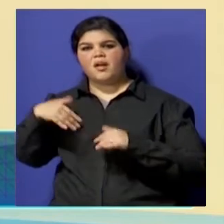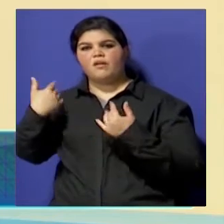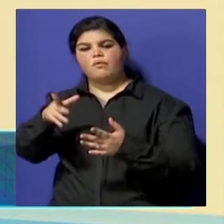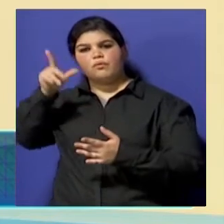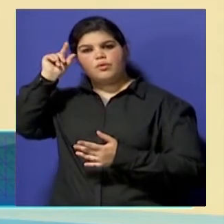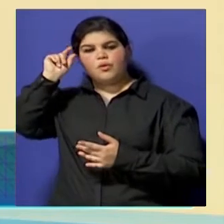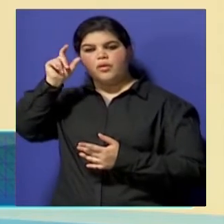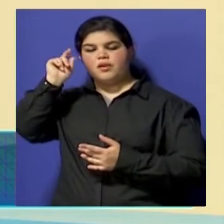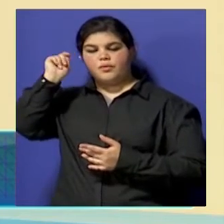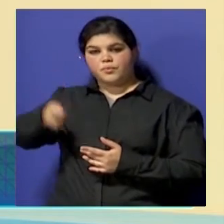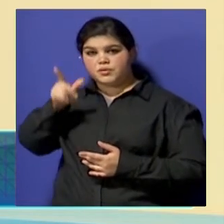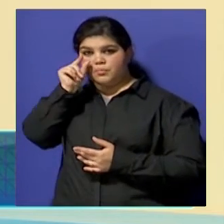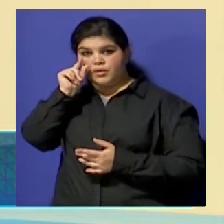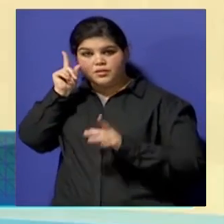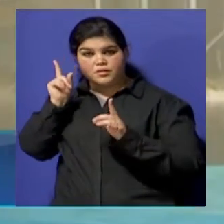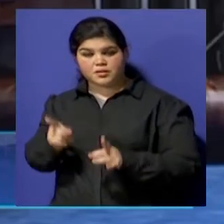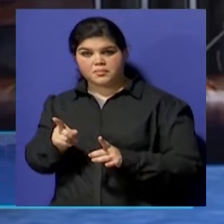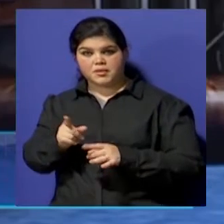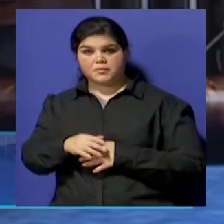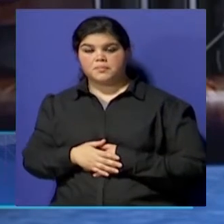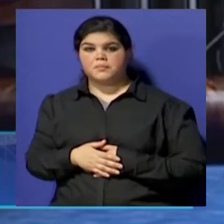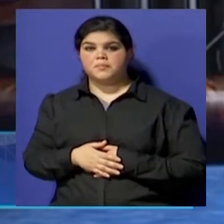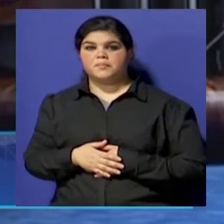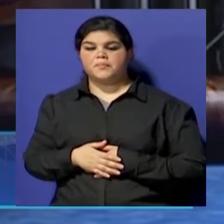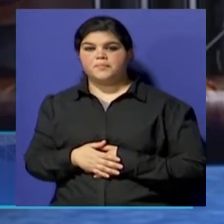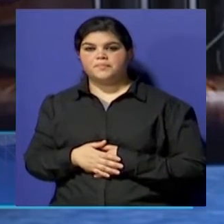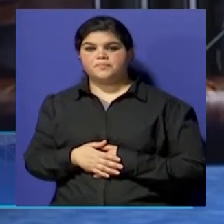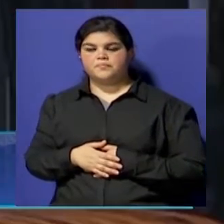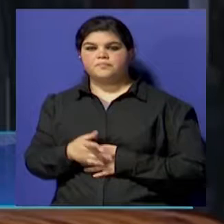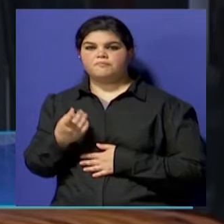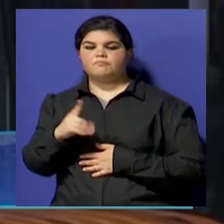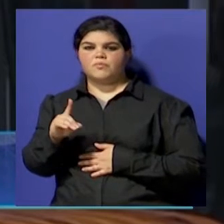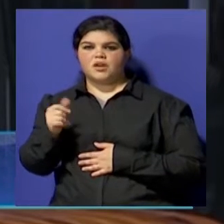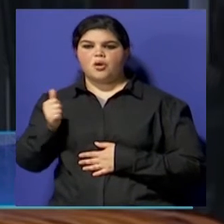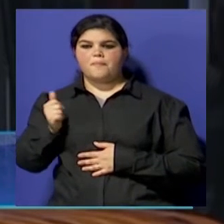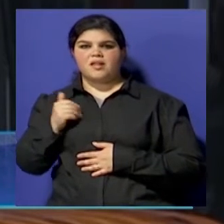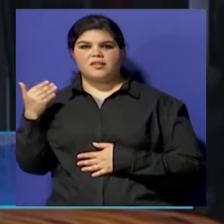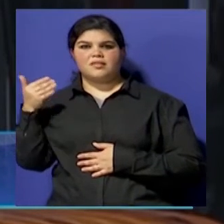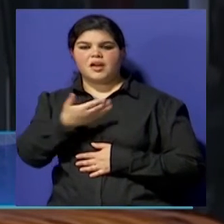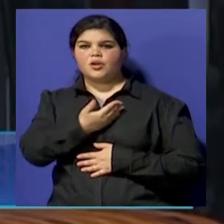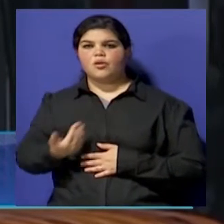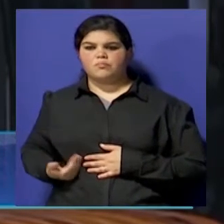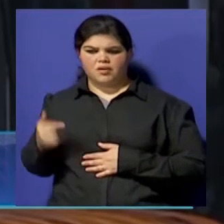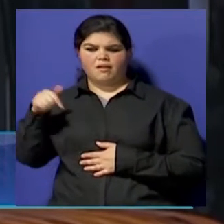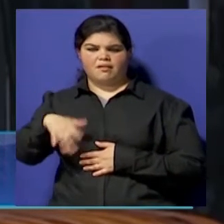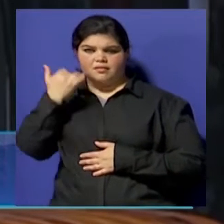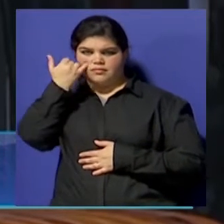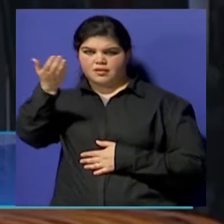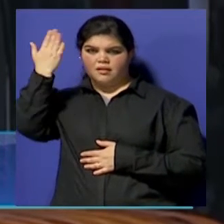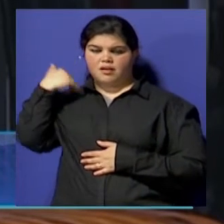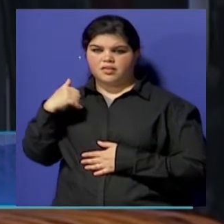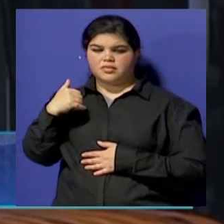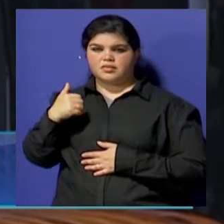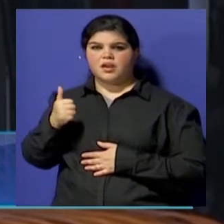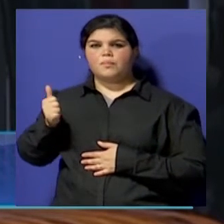Entonces, pero digamos, un golpe de Estado realmente, bueno, nosotros hemos sufrido la dictadura militar, lo